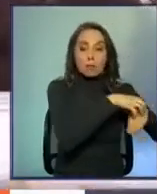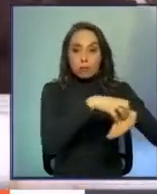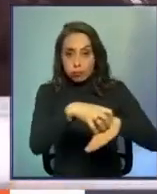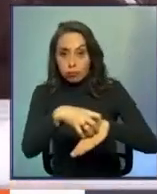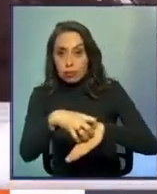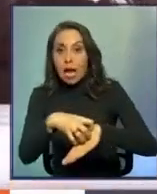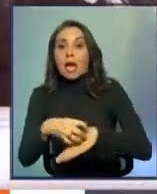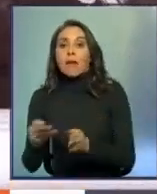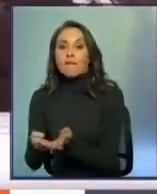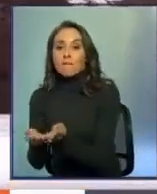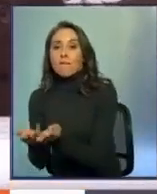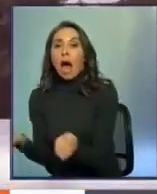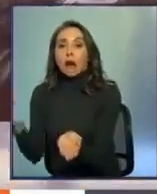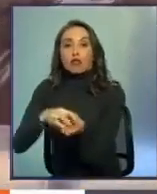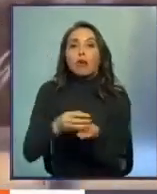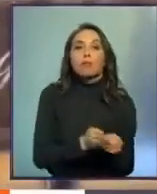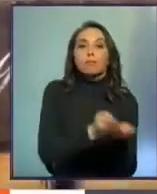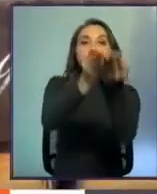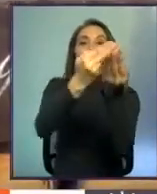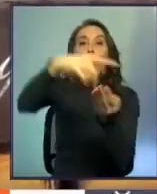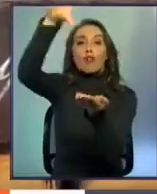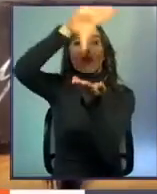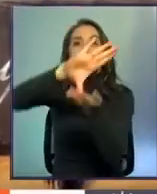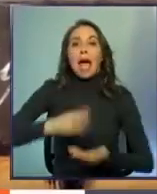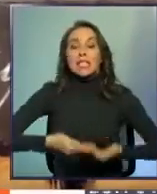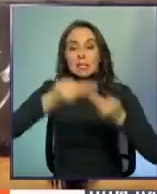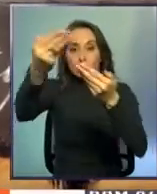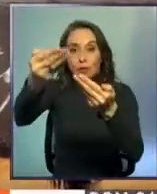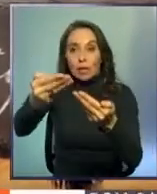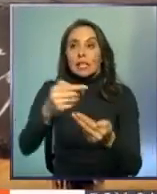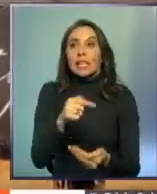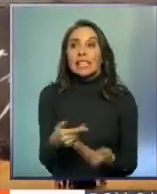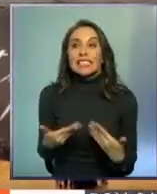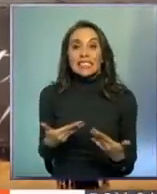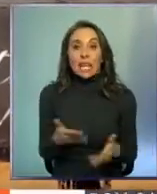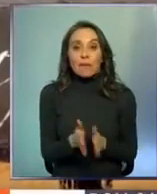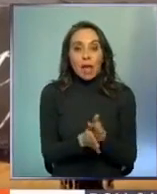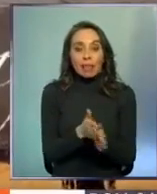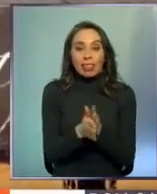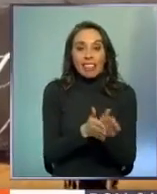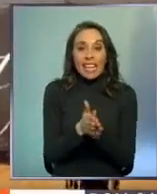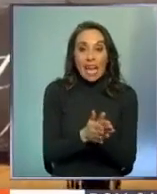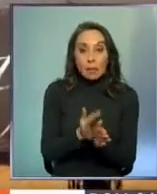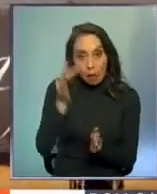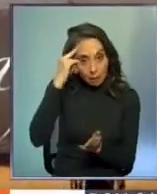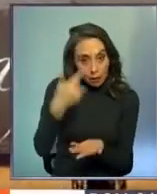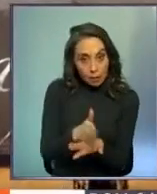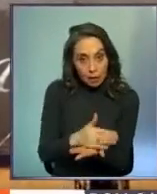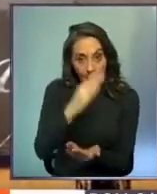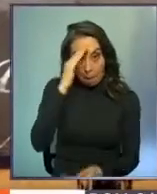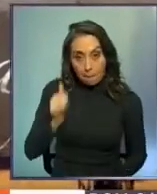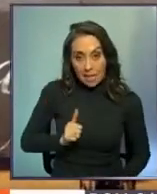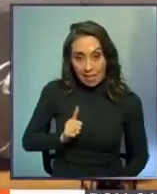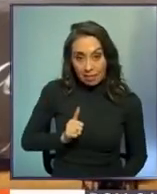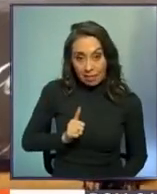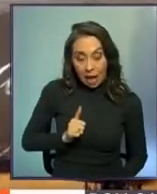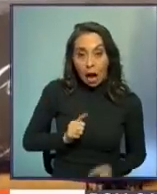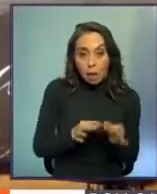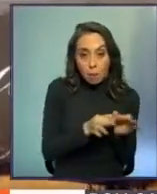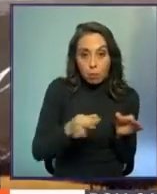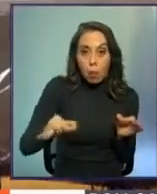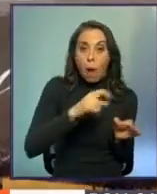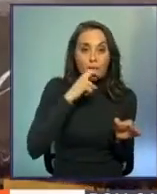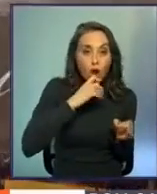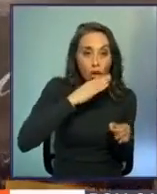un valor adicional, además de contar con un tren para las futuras operaciones militares en el desierto. Pero